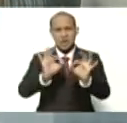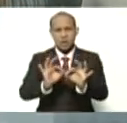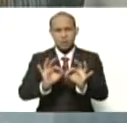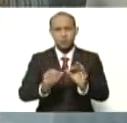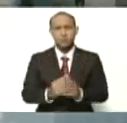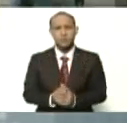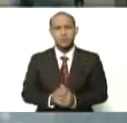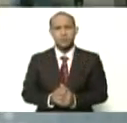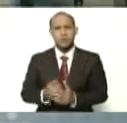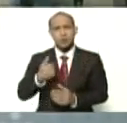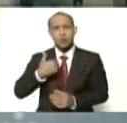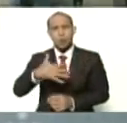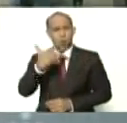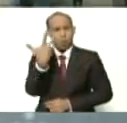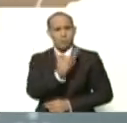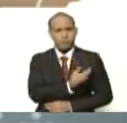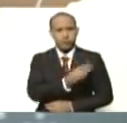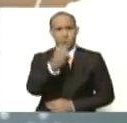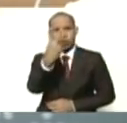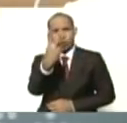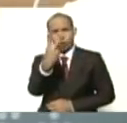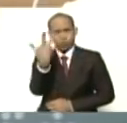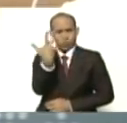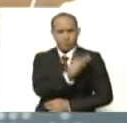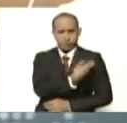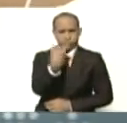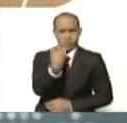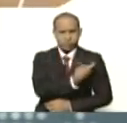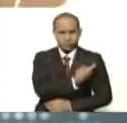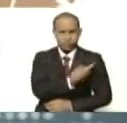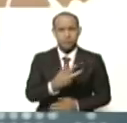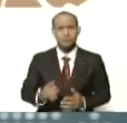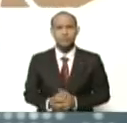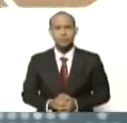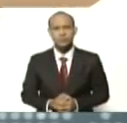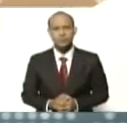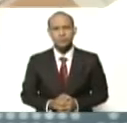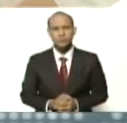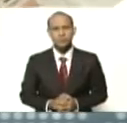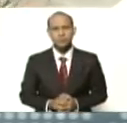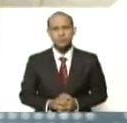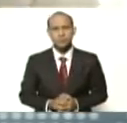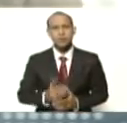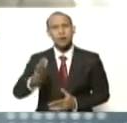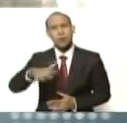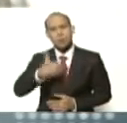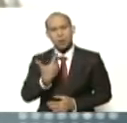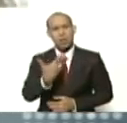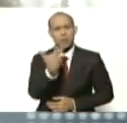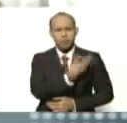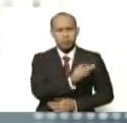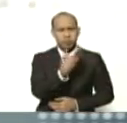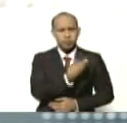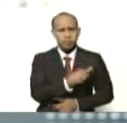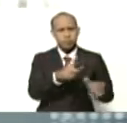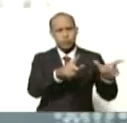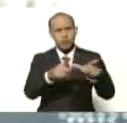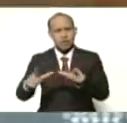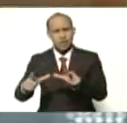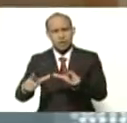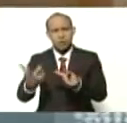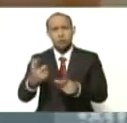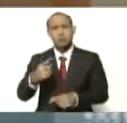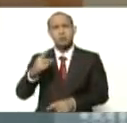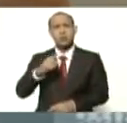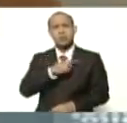tú puedes estar vacunado ya con las dos dosis de espuma puedes estar vacunado con las dos dosis de la